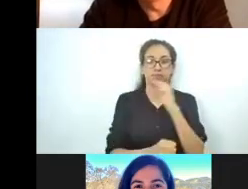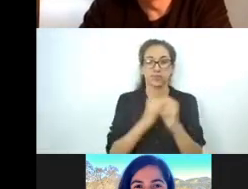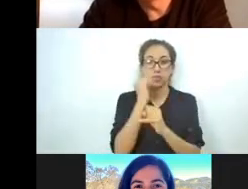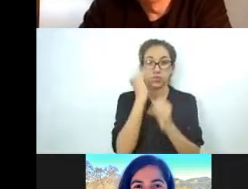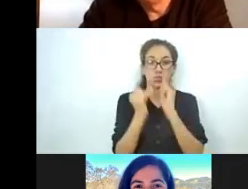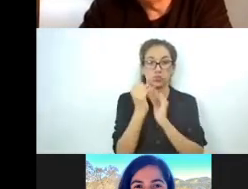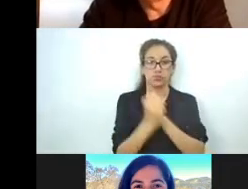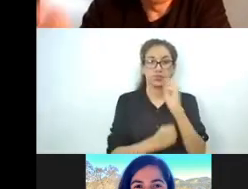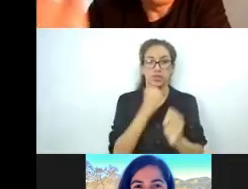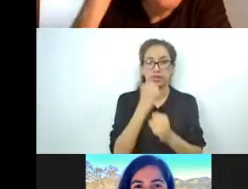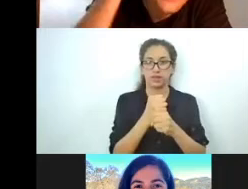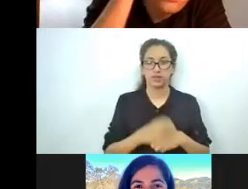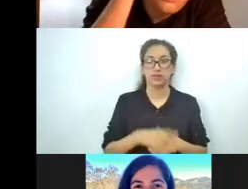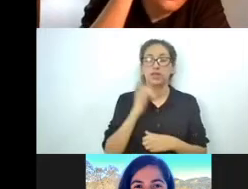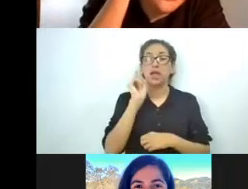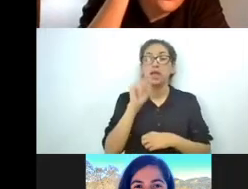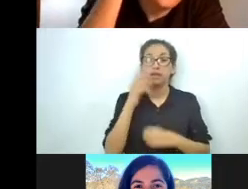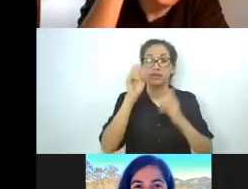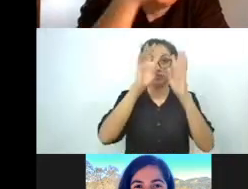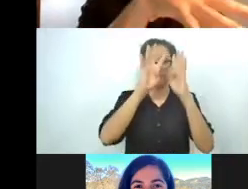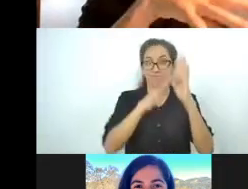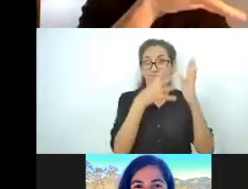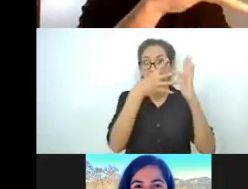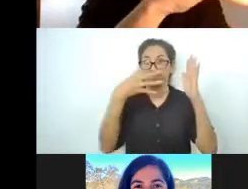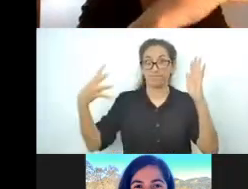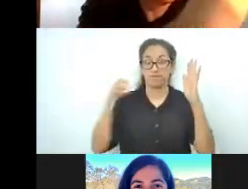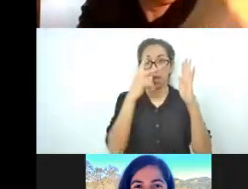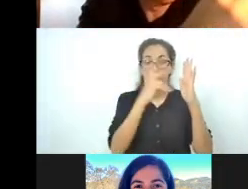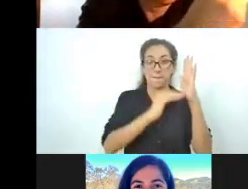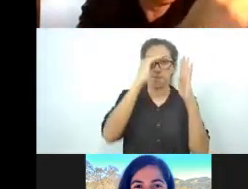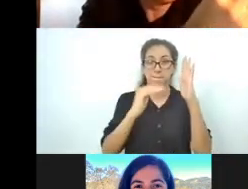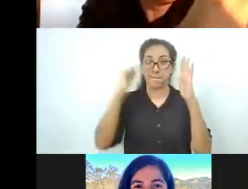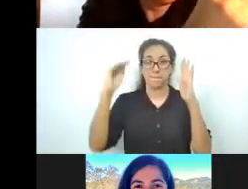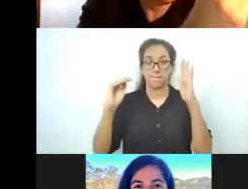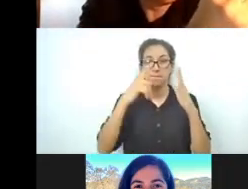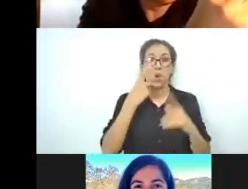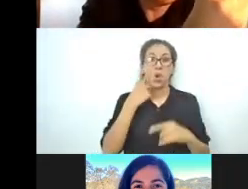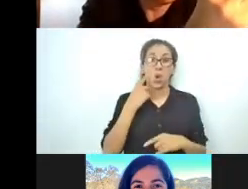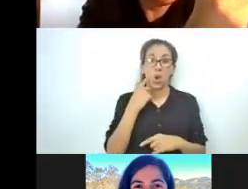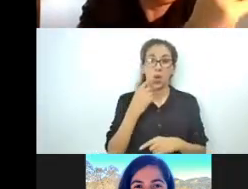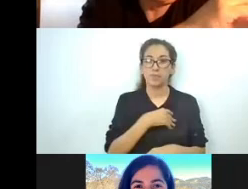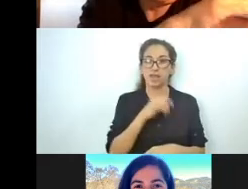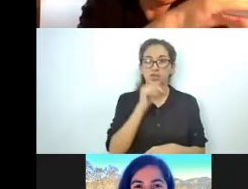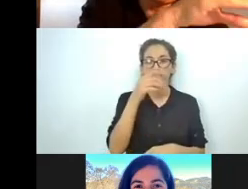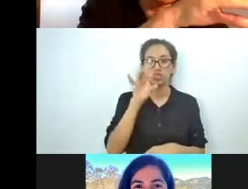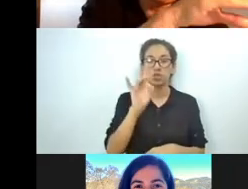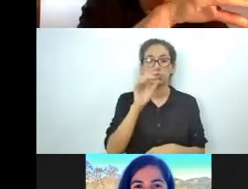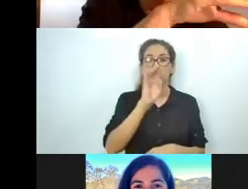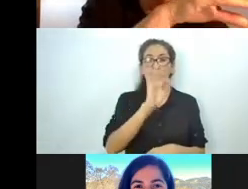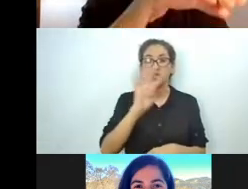años, ¿no? Entonces, la tabla nos va mostrando que la población de hombres entre 18 y 44 años con